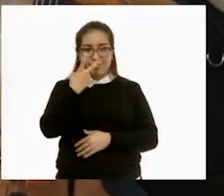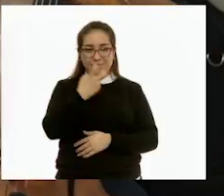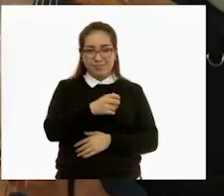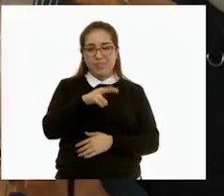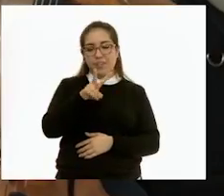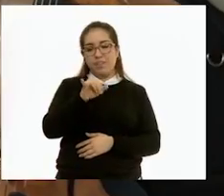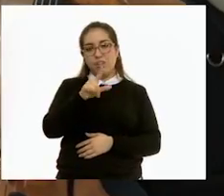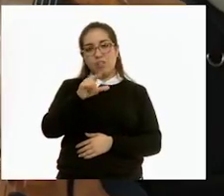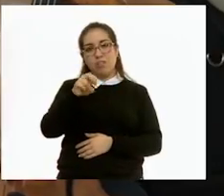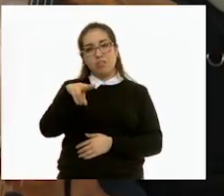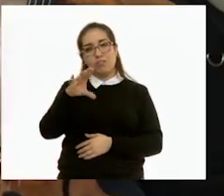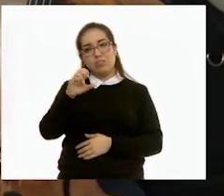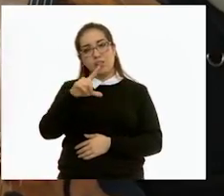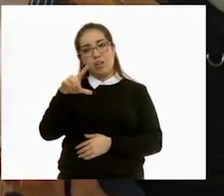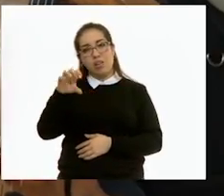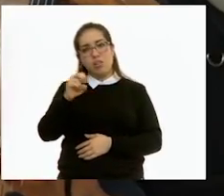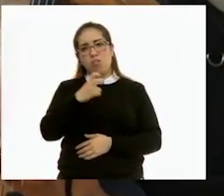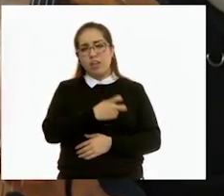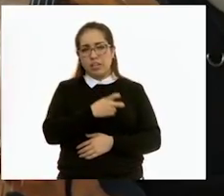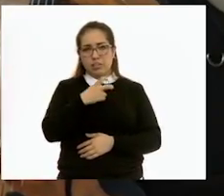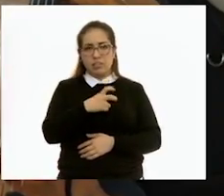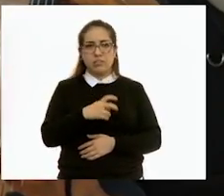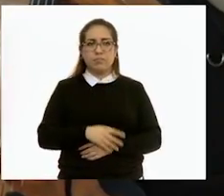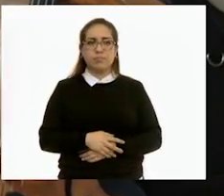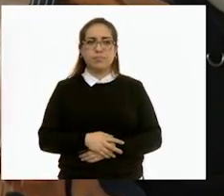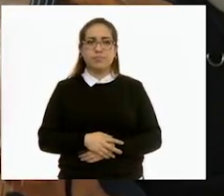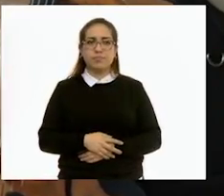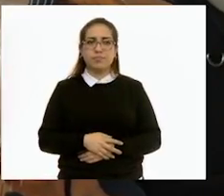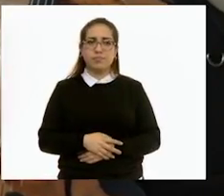El violonchelo carecía